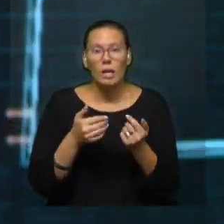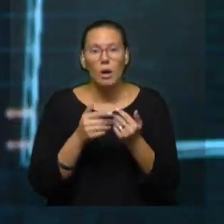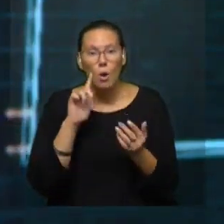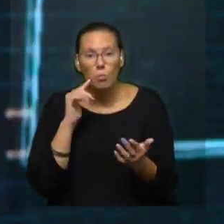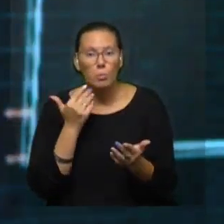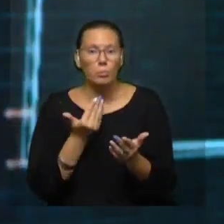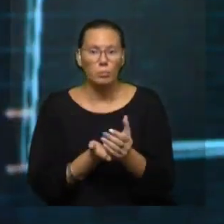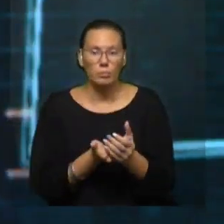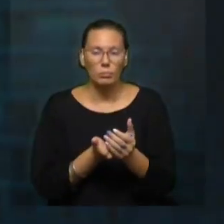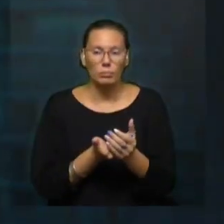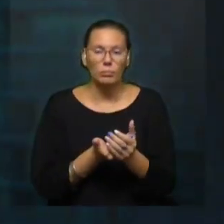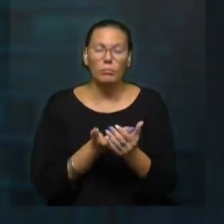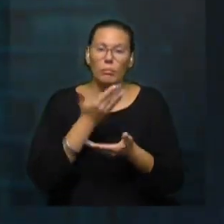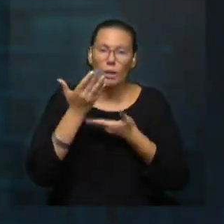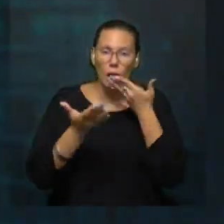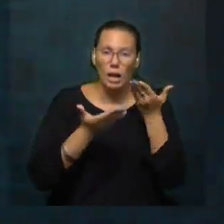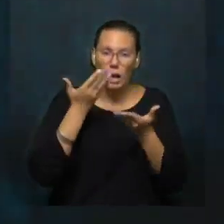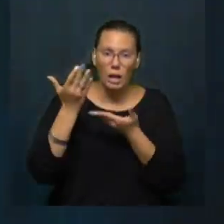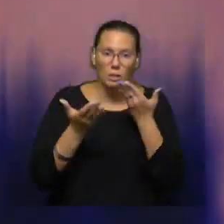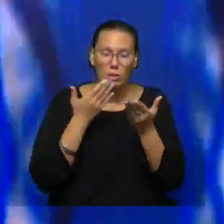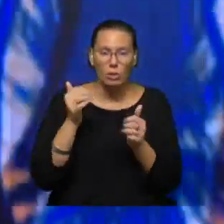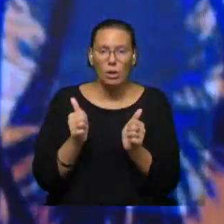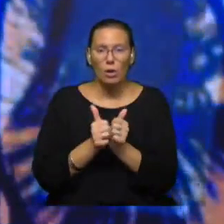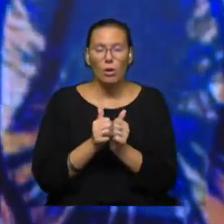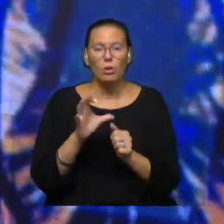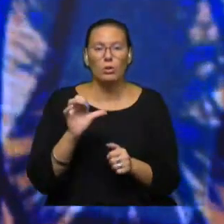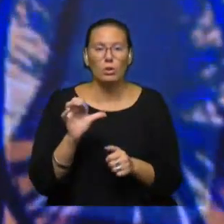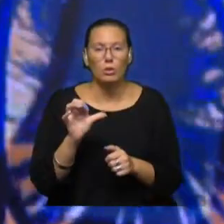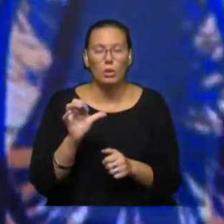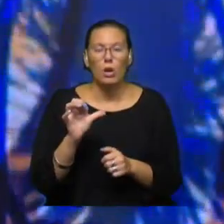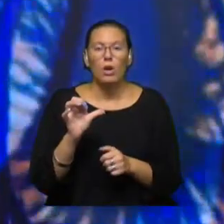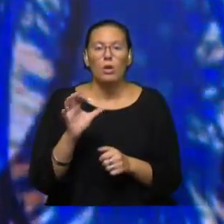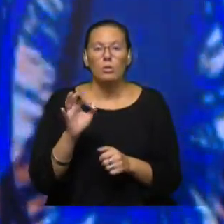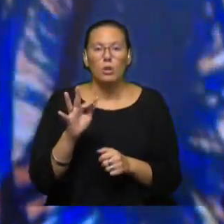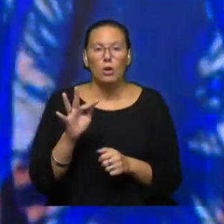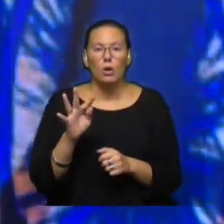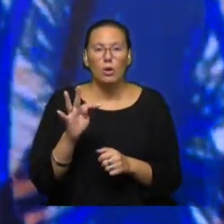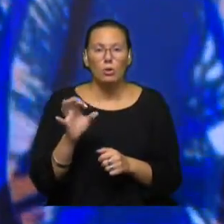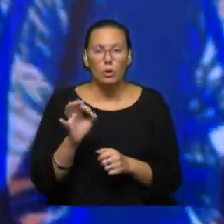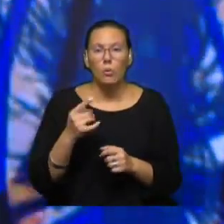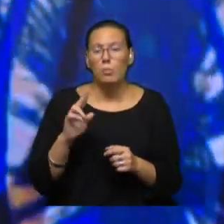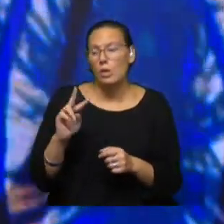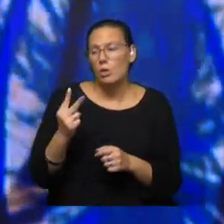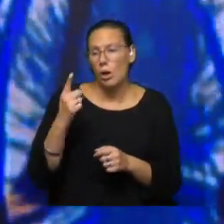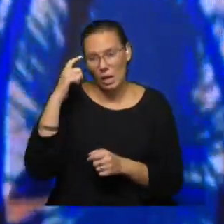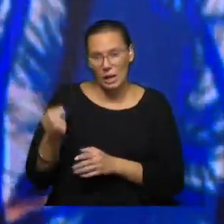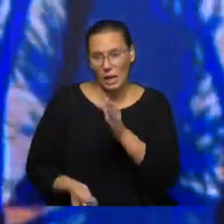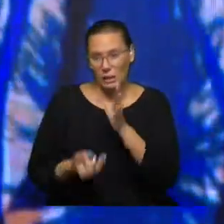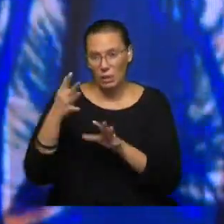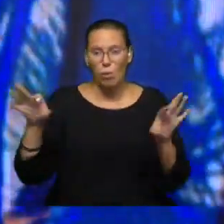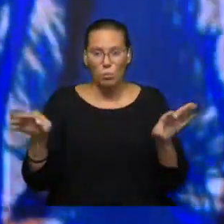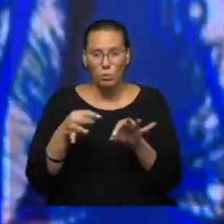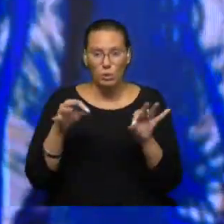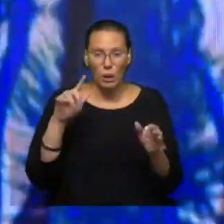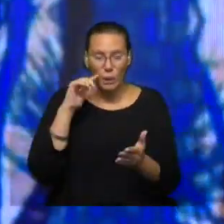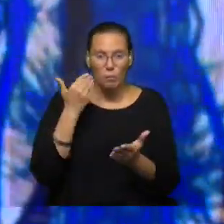proponer las canciones que yo estaba haciendo con Felipe Soto, mi dupla creativa musical. Y ahí las